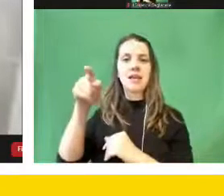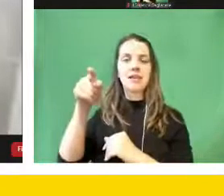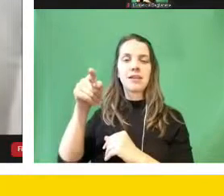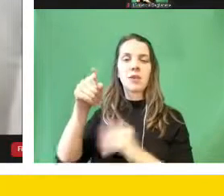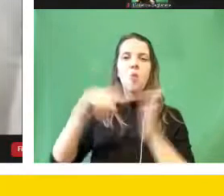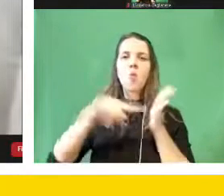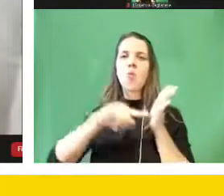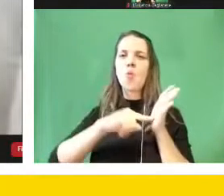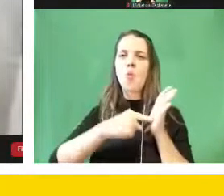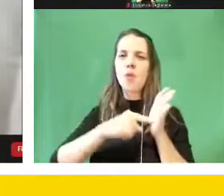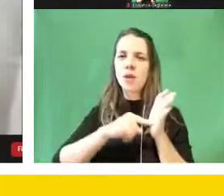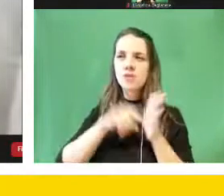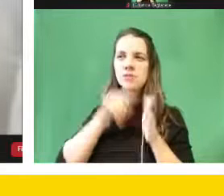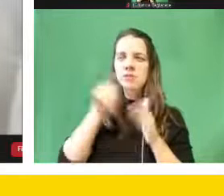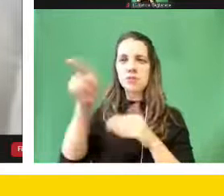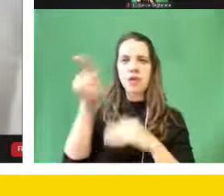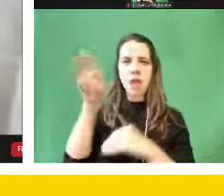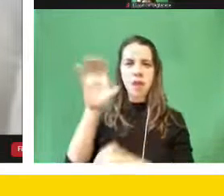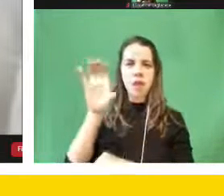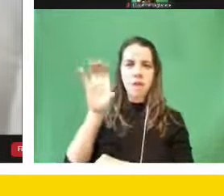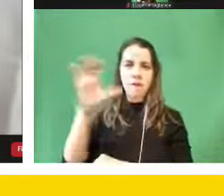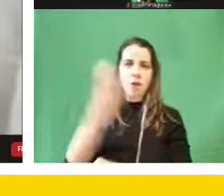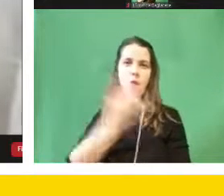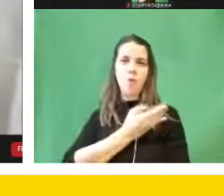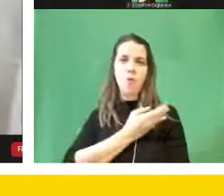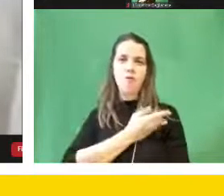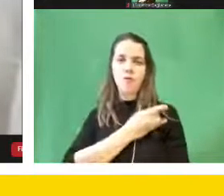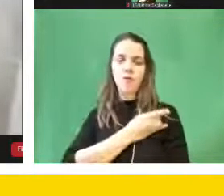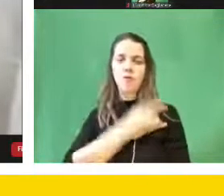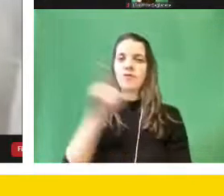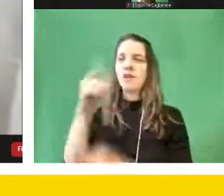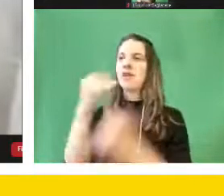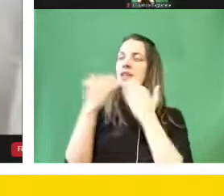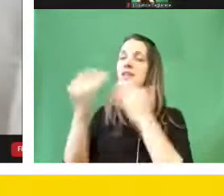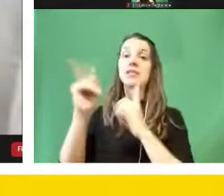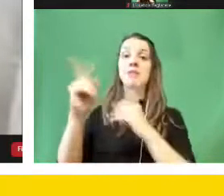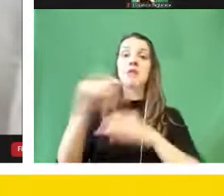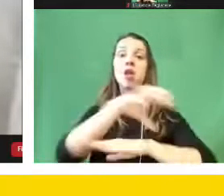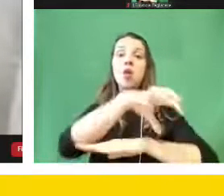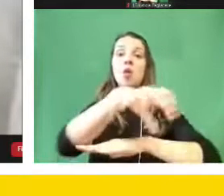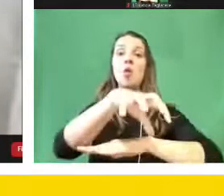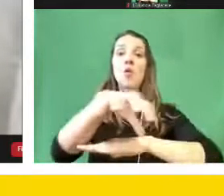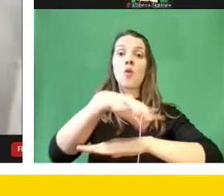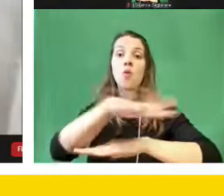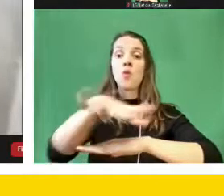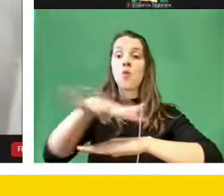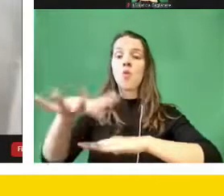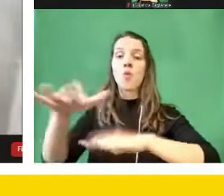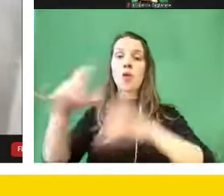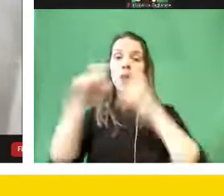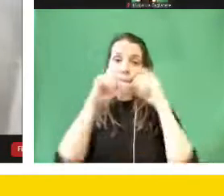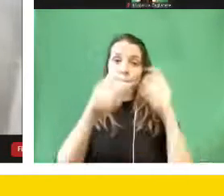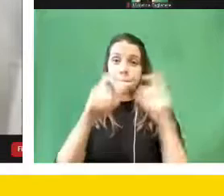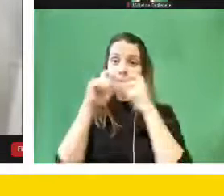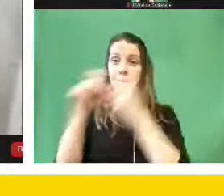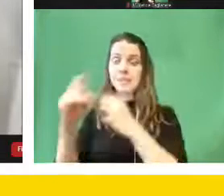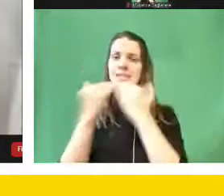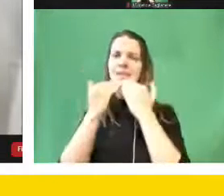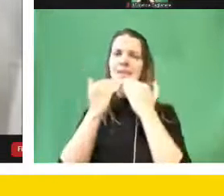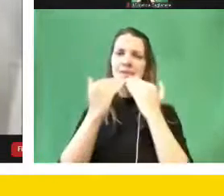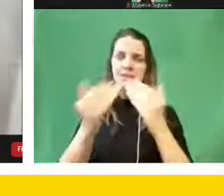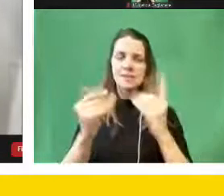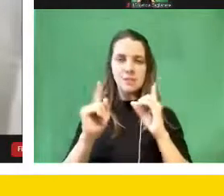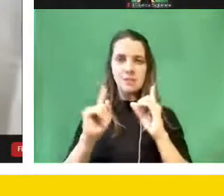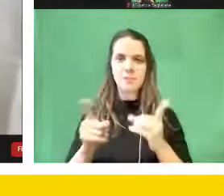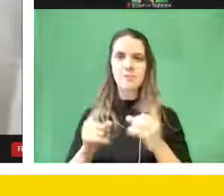hoy en el trabajo de campo, y creo que como un denominador en todas